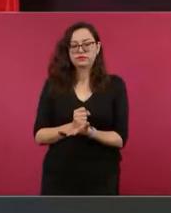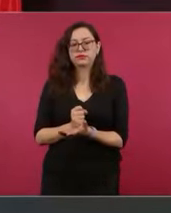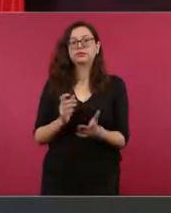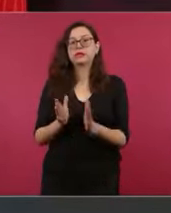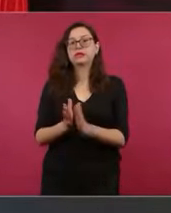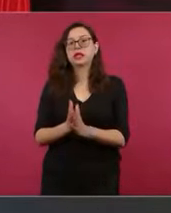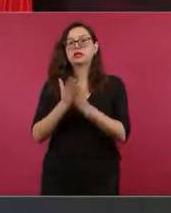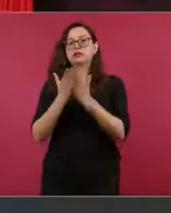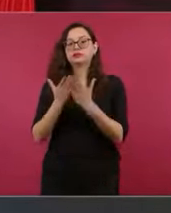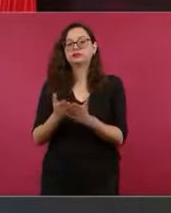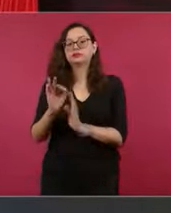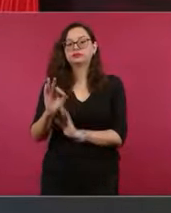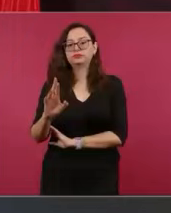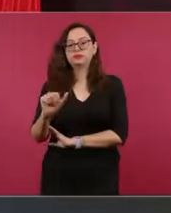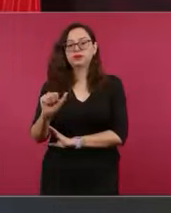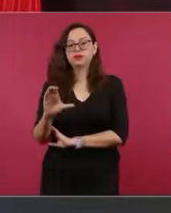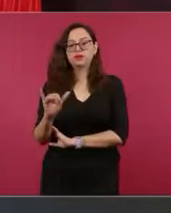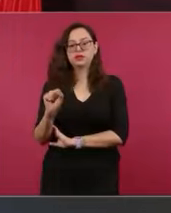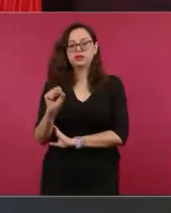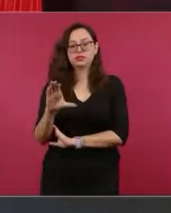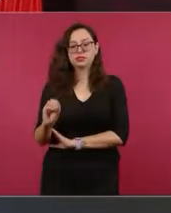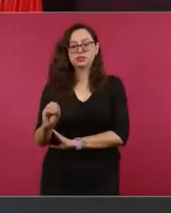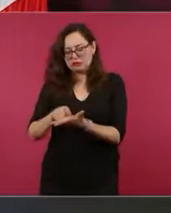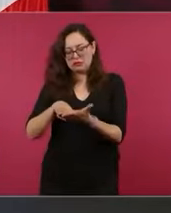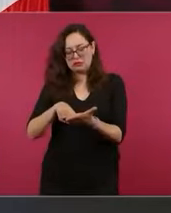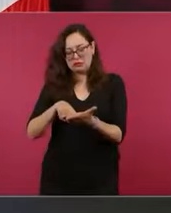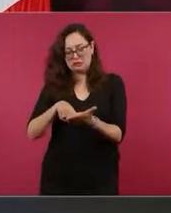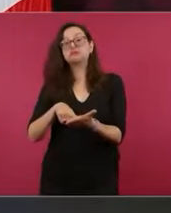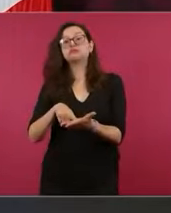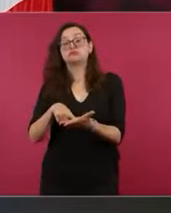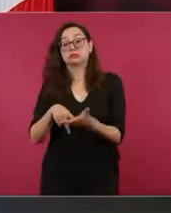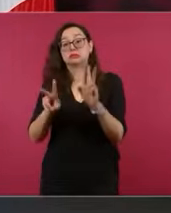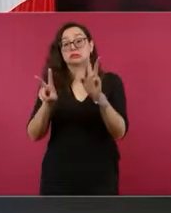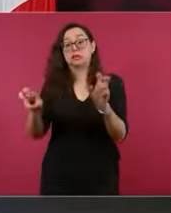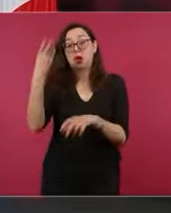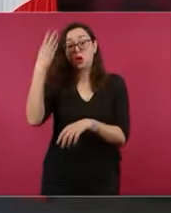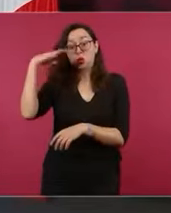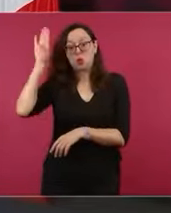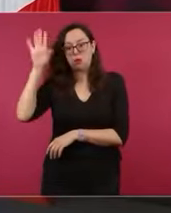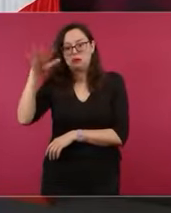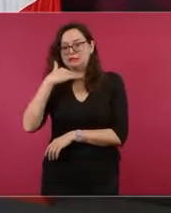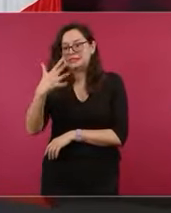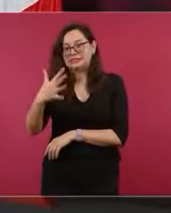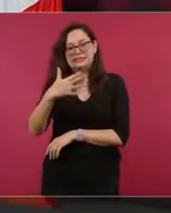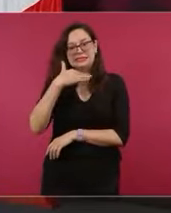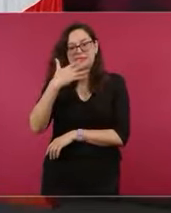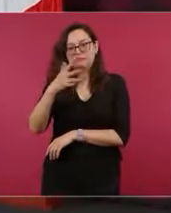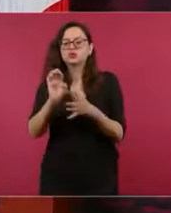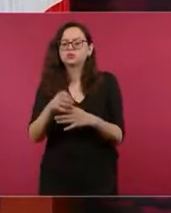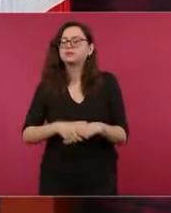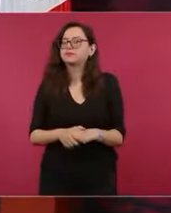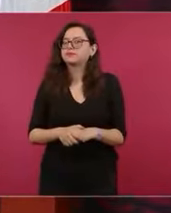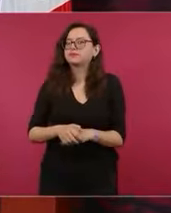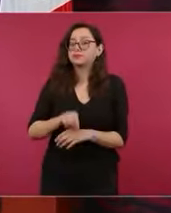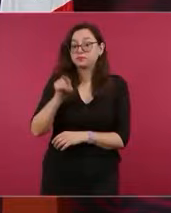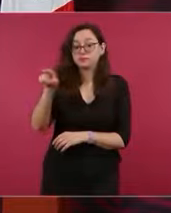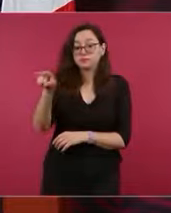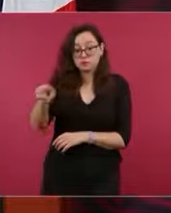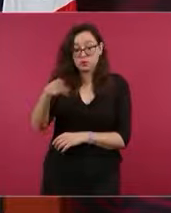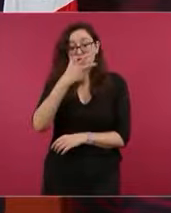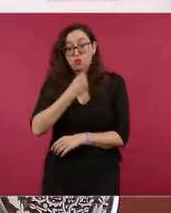Bulnes habla de eso, ¿no?, de la corrupción en Cuba. Y era a la vez periodista y tenía